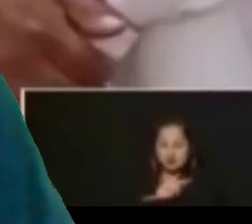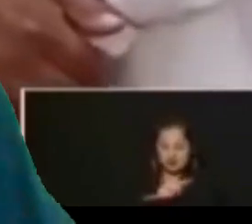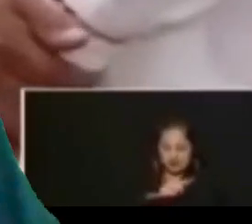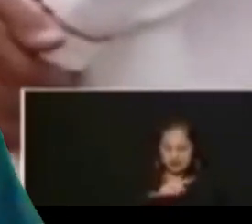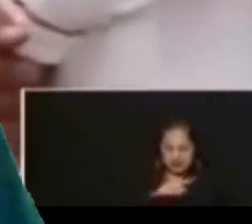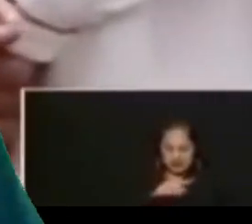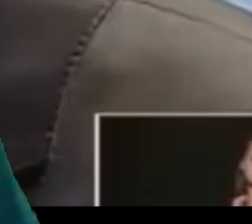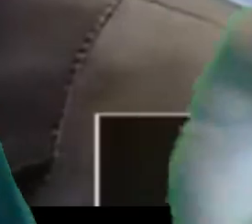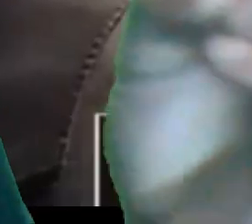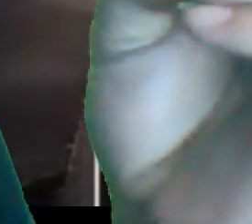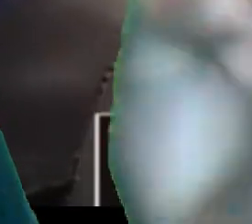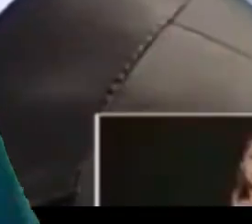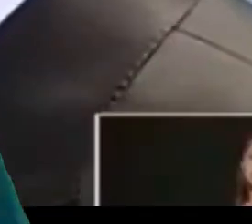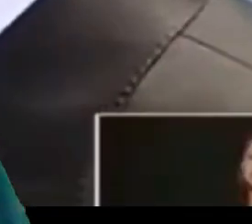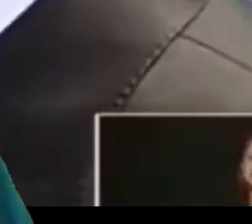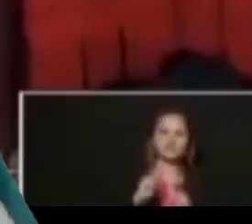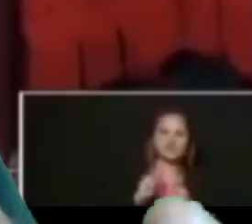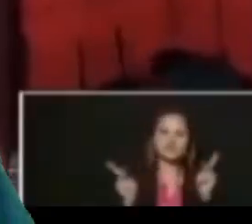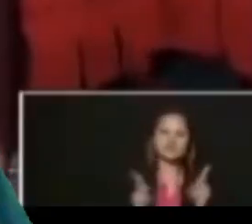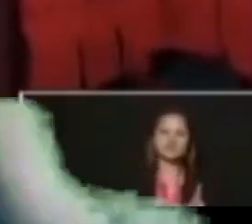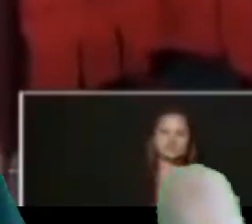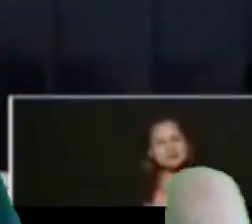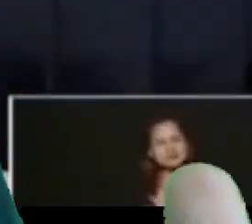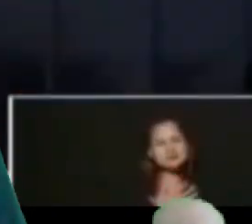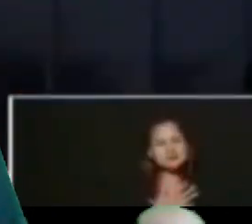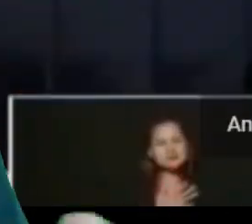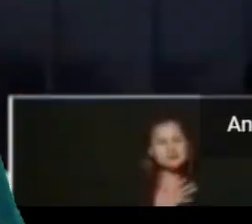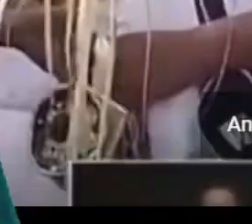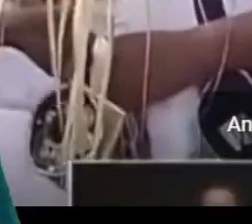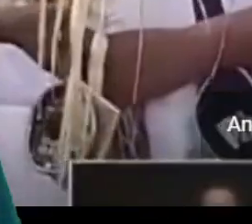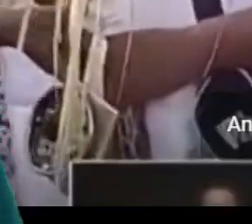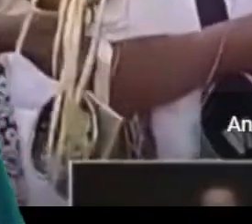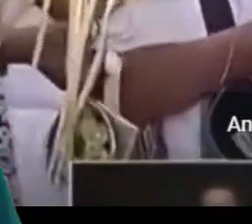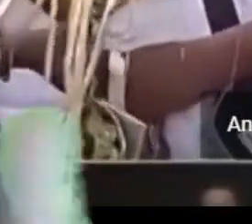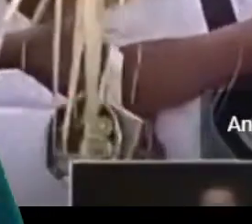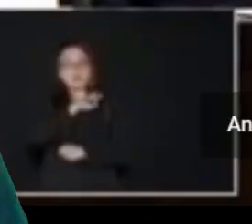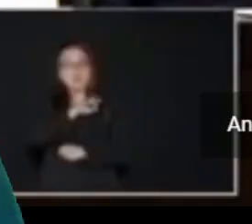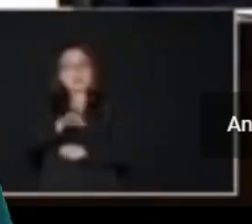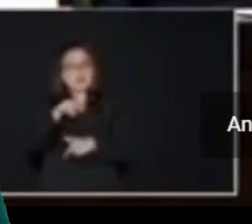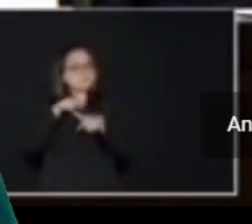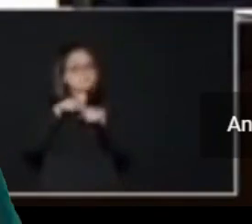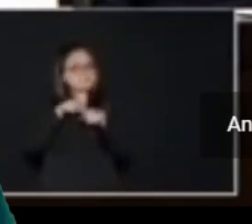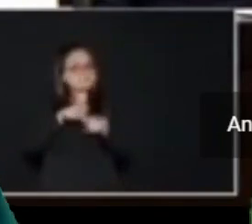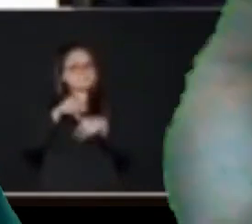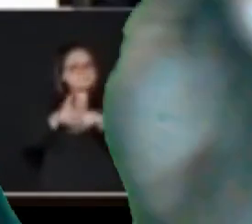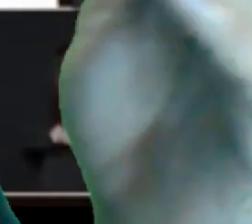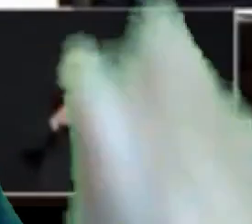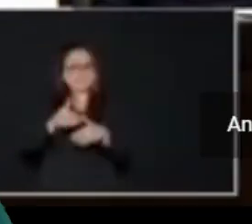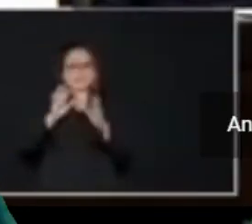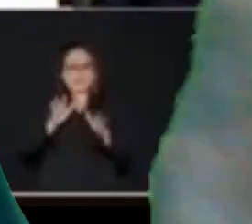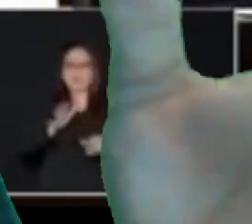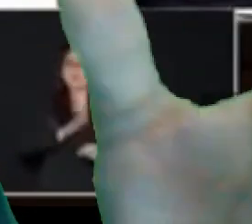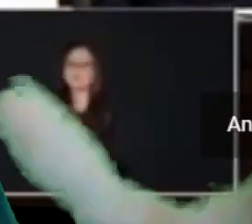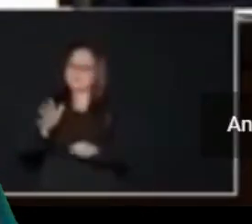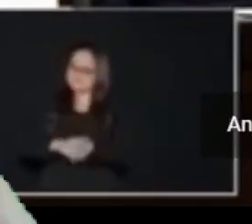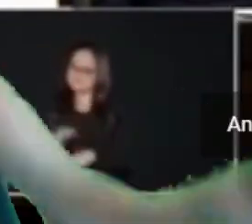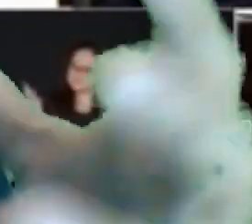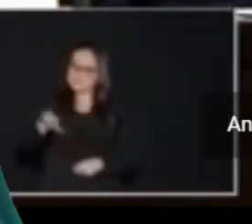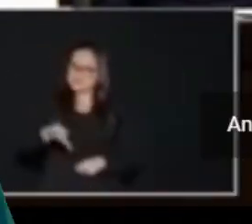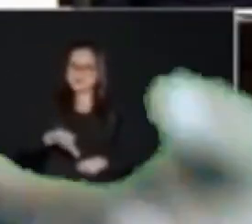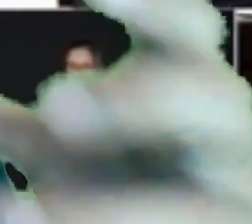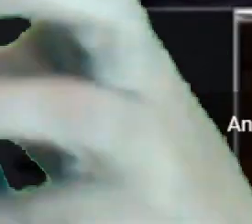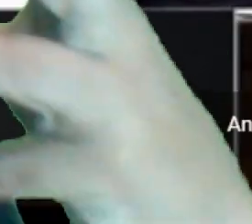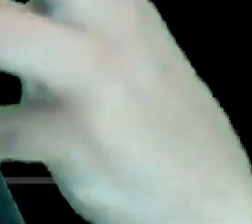¿Por qué? Porque simplemente cerraron los ductos y pues fue imposible llevar